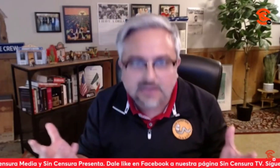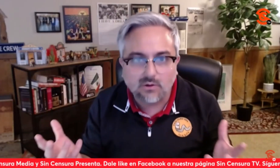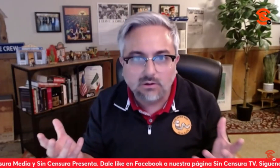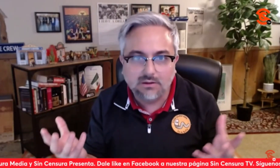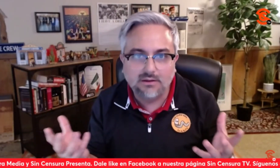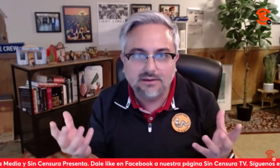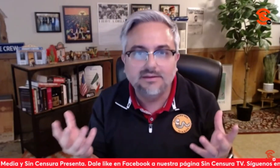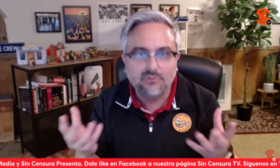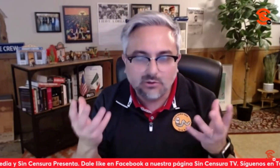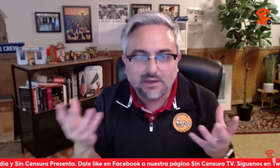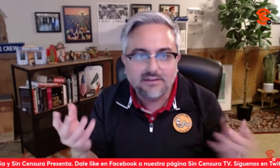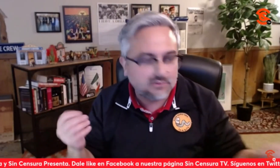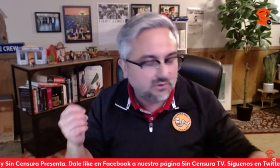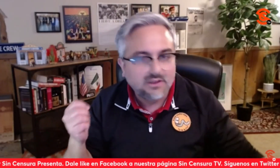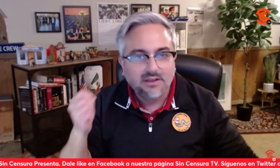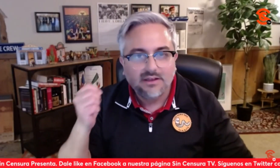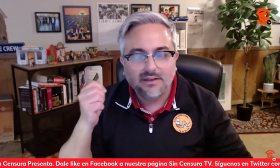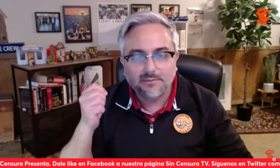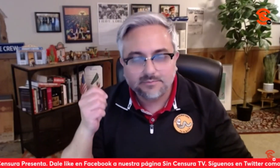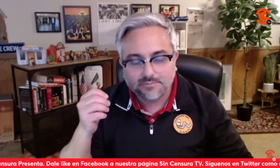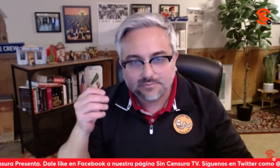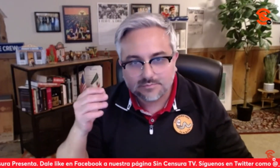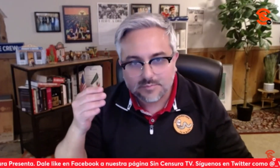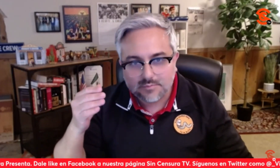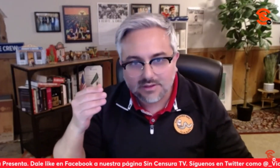y cínico. Eso es lo que es, ¿no?